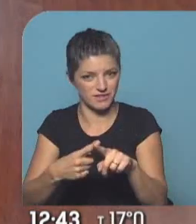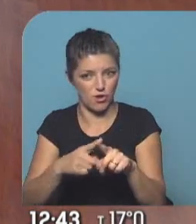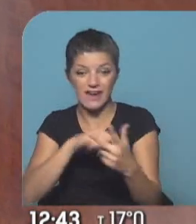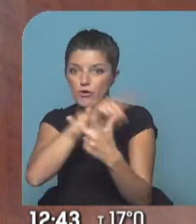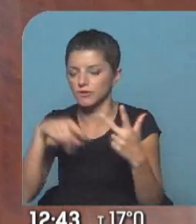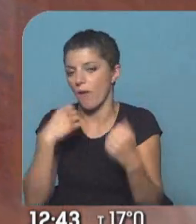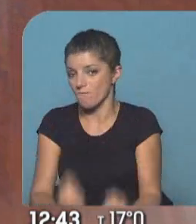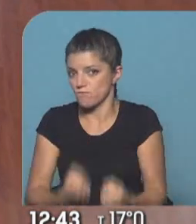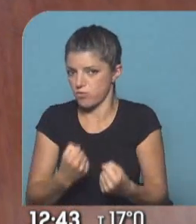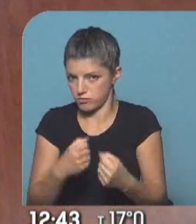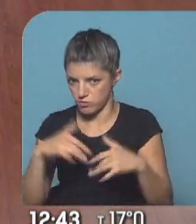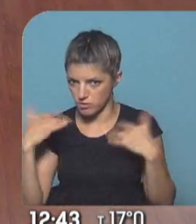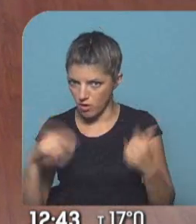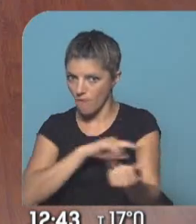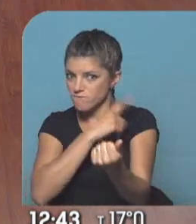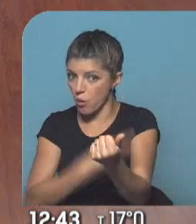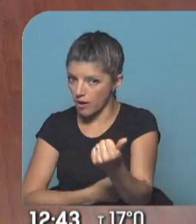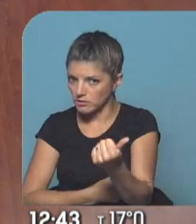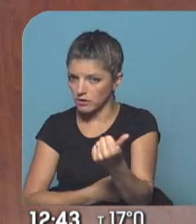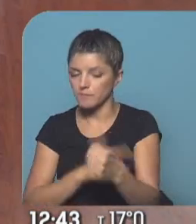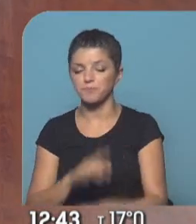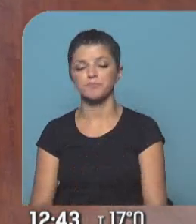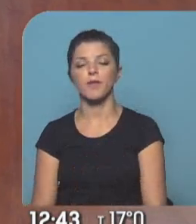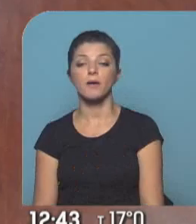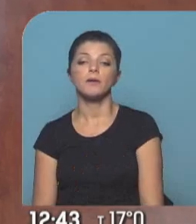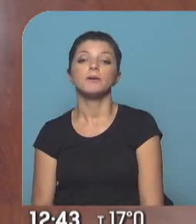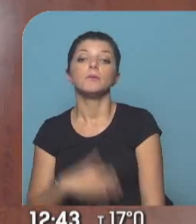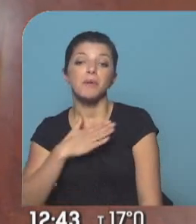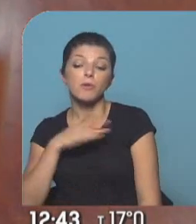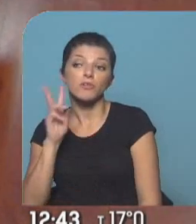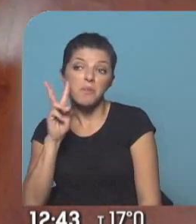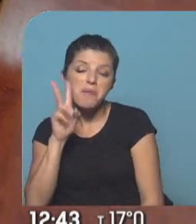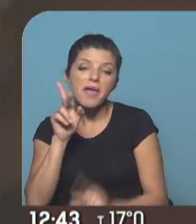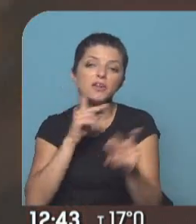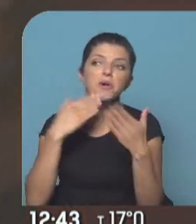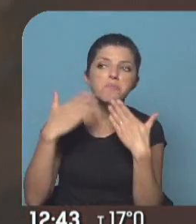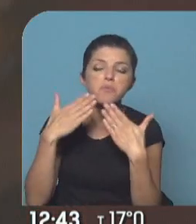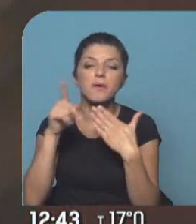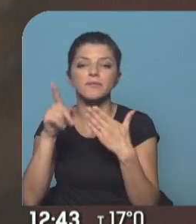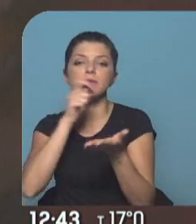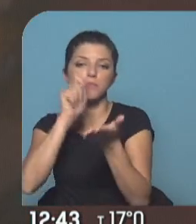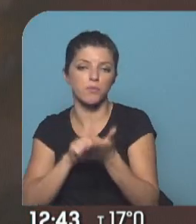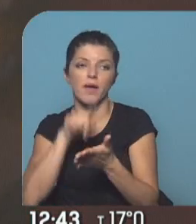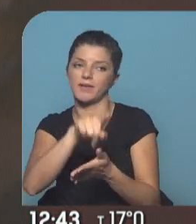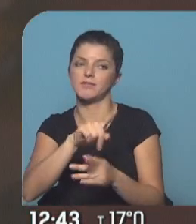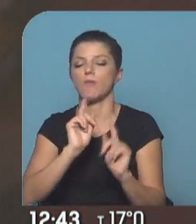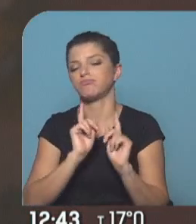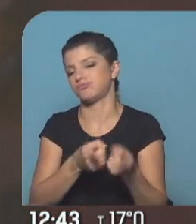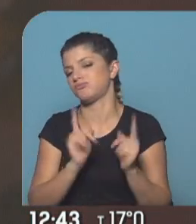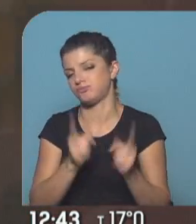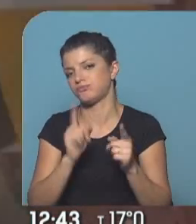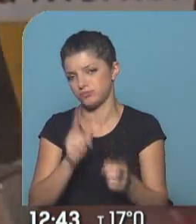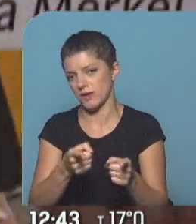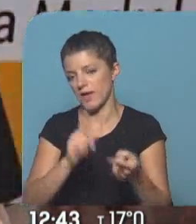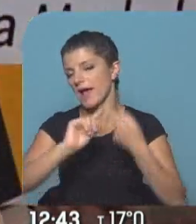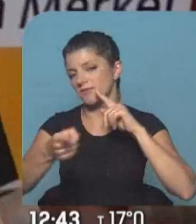que todo indica, según las encuestas y según lo que se comenta en Alemania, que Merkel va a ser ratificada por las